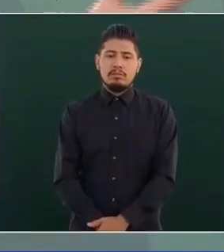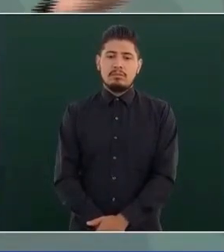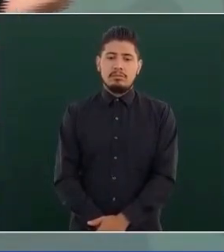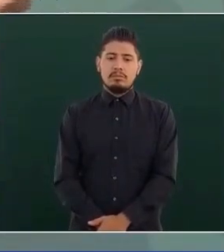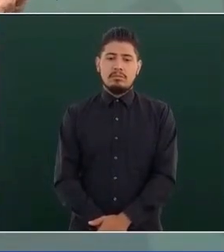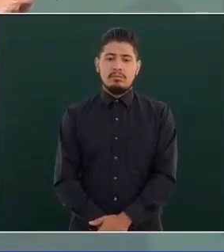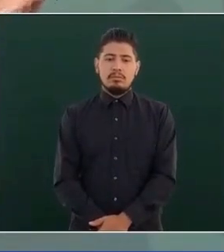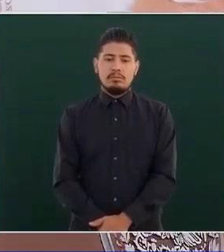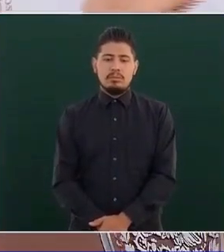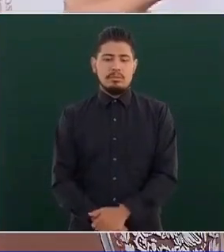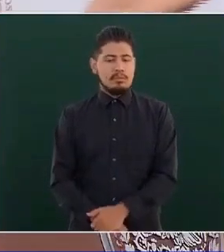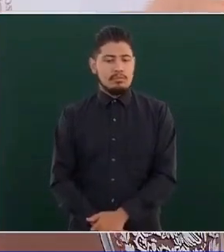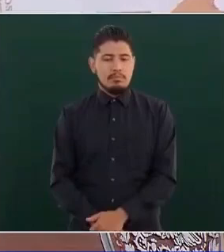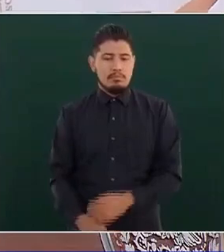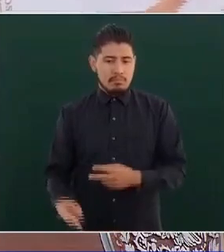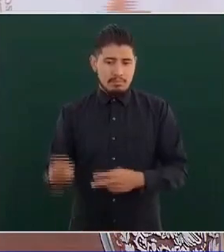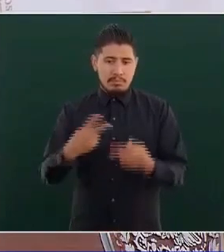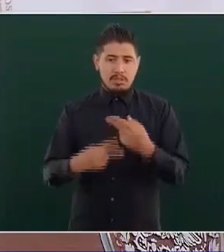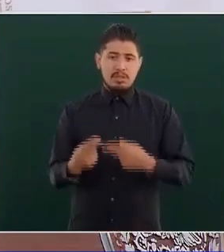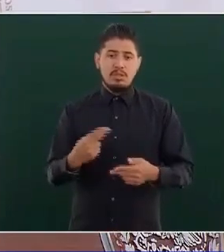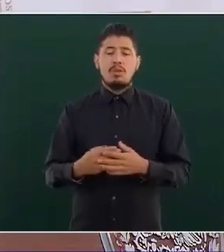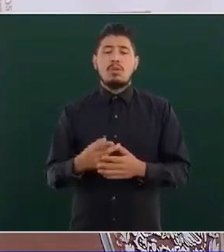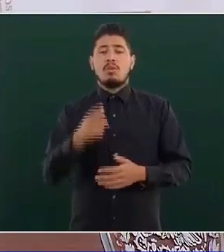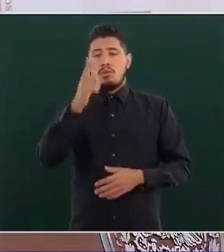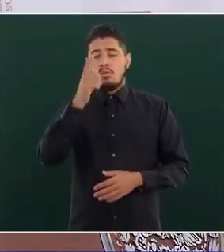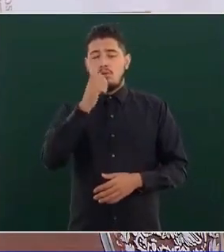Vino en el recibo de la luz